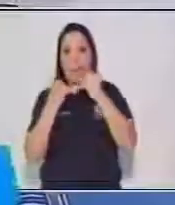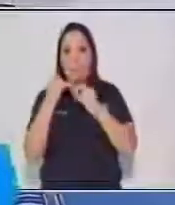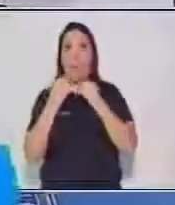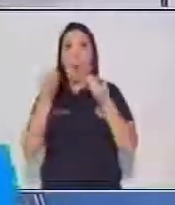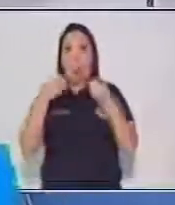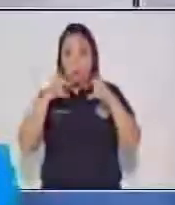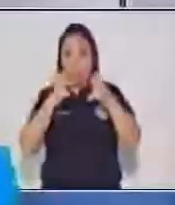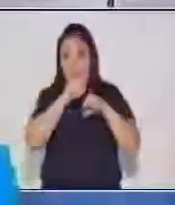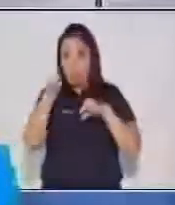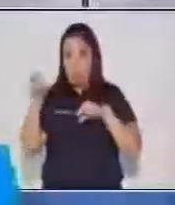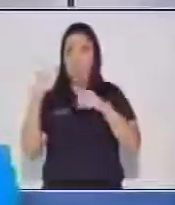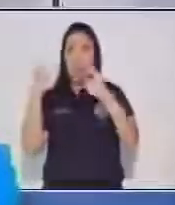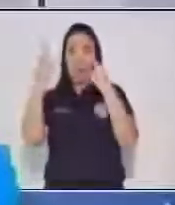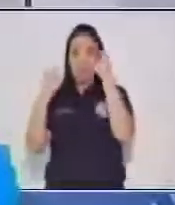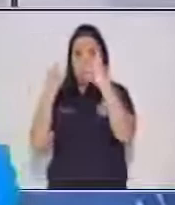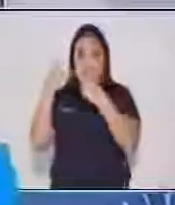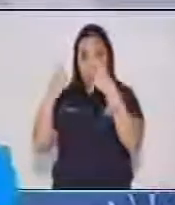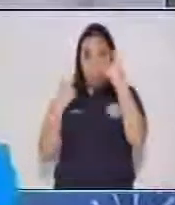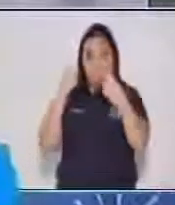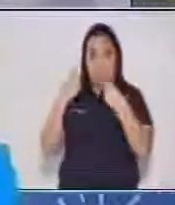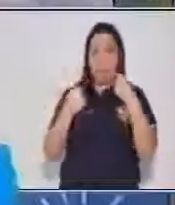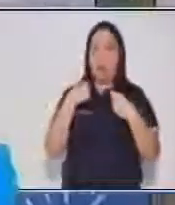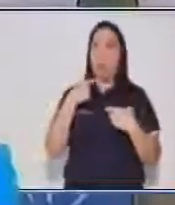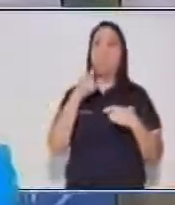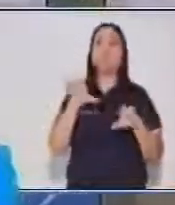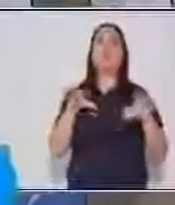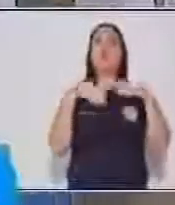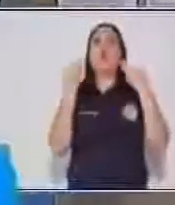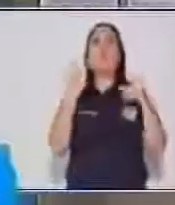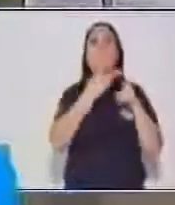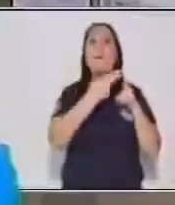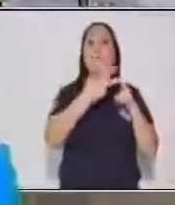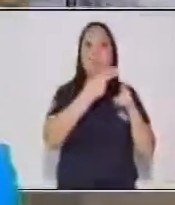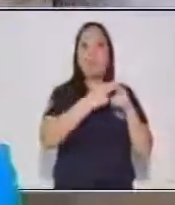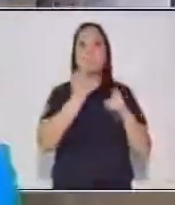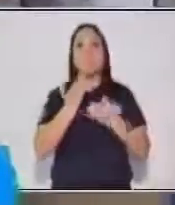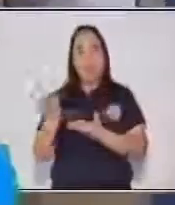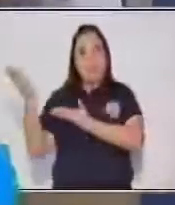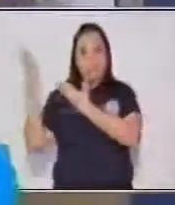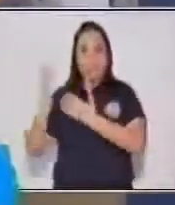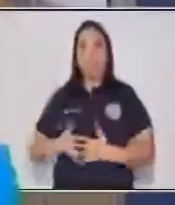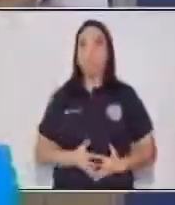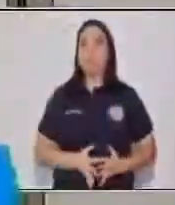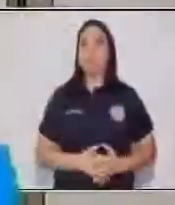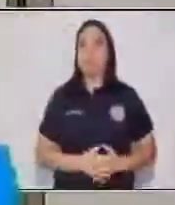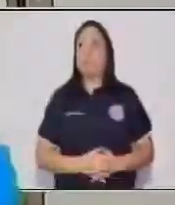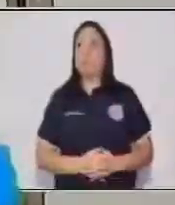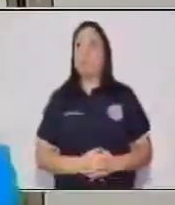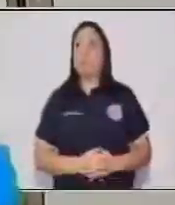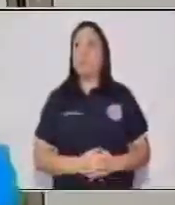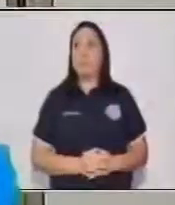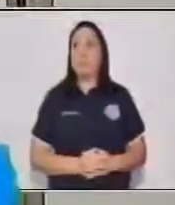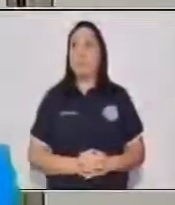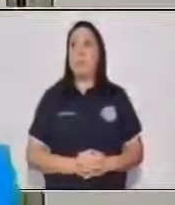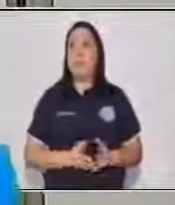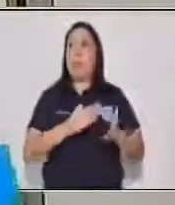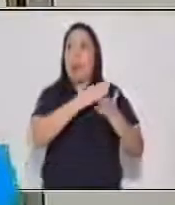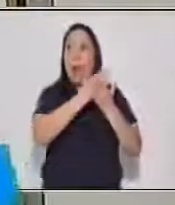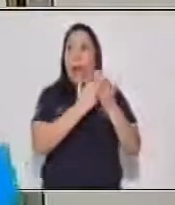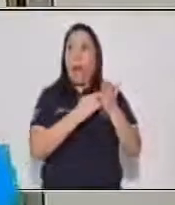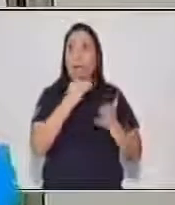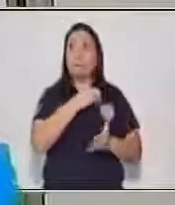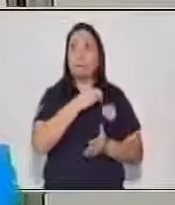a las personas para que te hagan preguntas o te hagan comentarios, pues puedes realizar la pregunta, ¿verdad? Si en ese